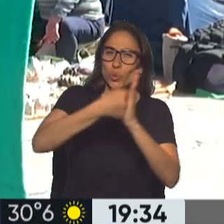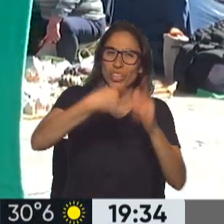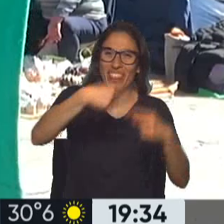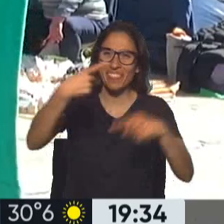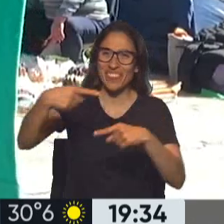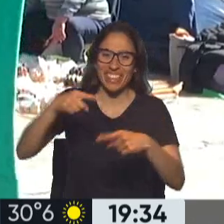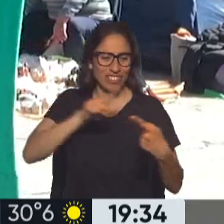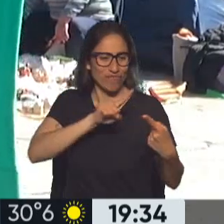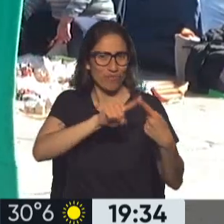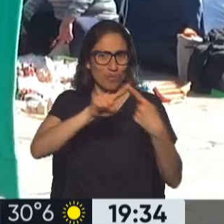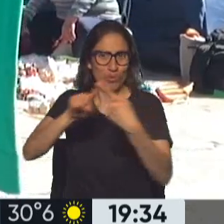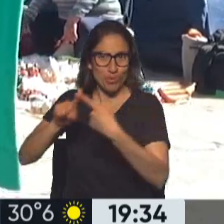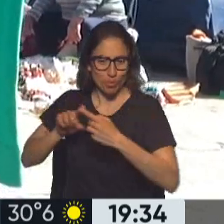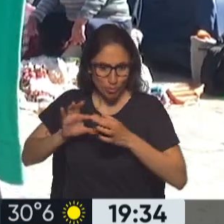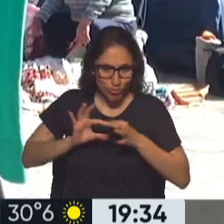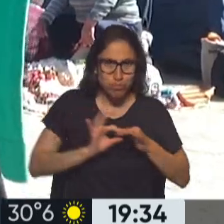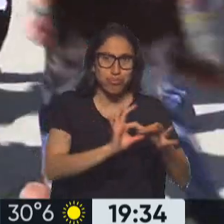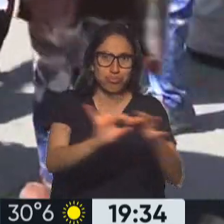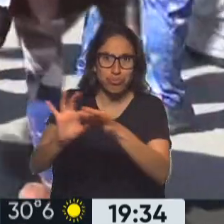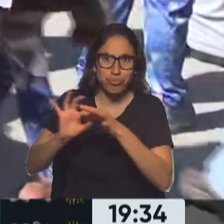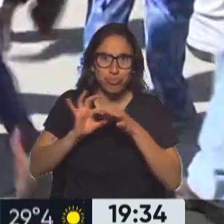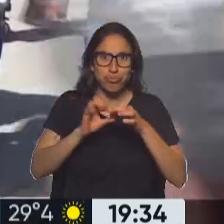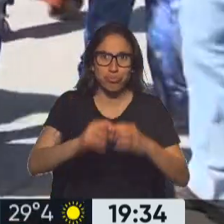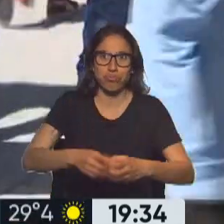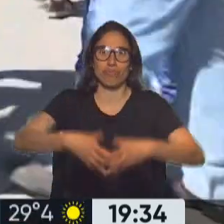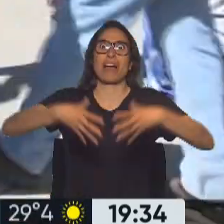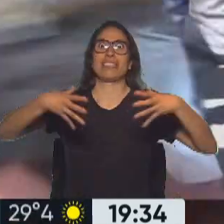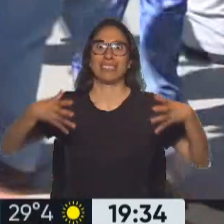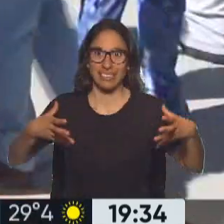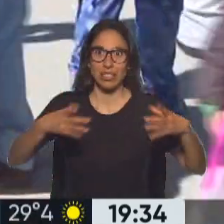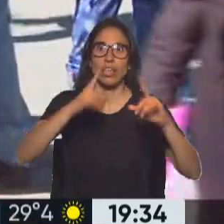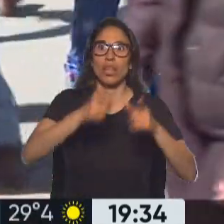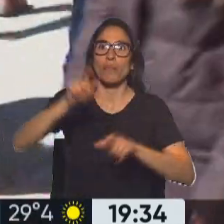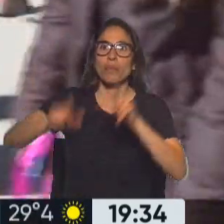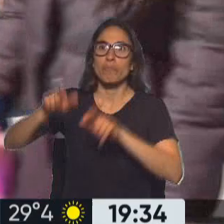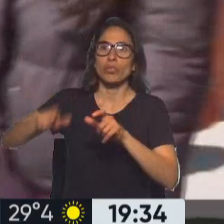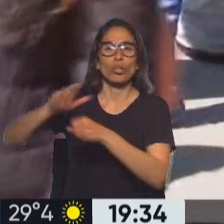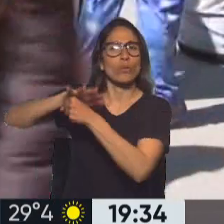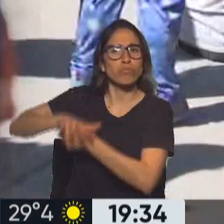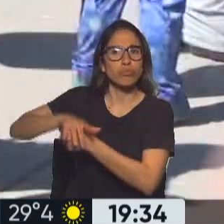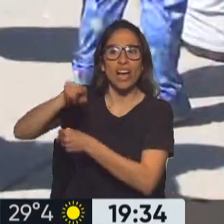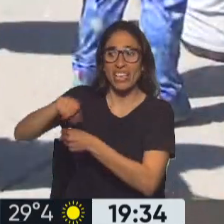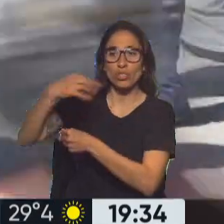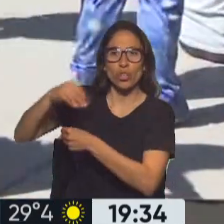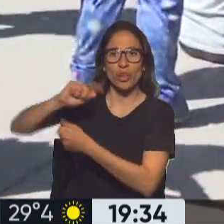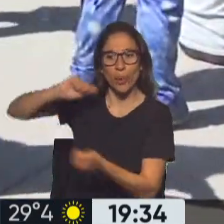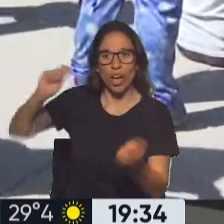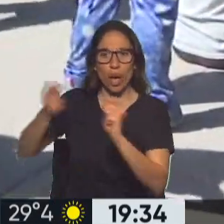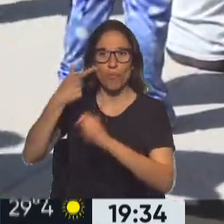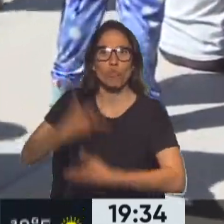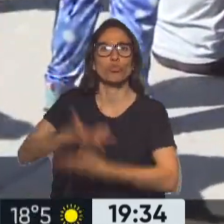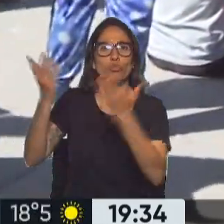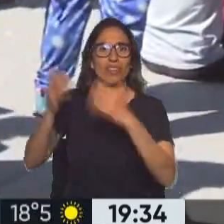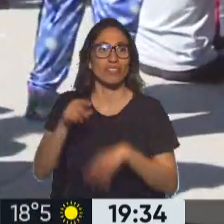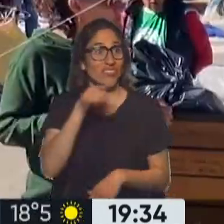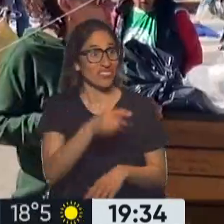y acompañar a aquellas que todavía no pueden ser visualizadas, ¿no? ¿Ya conocían Bariloche? No conocíamos Bariloche. ¿Qué les pareció?